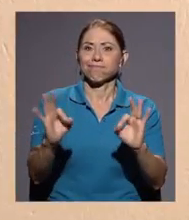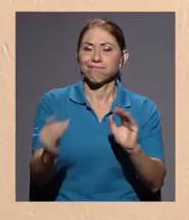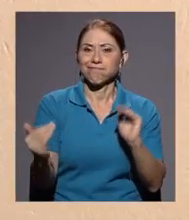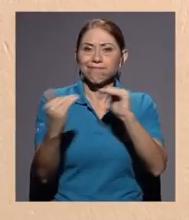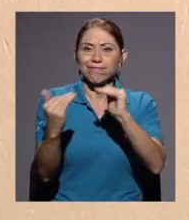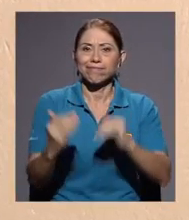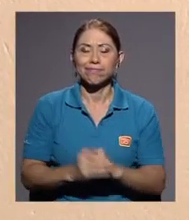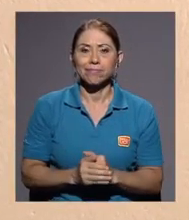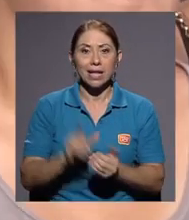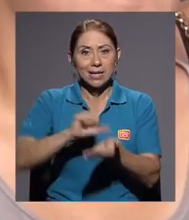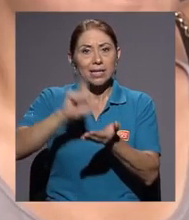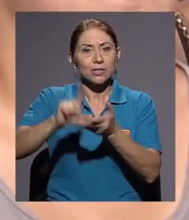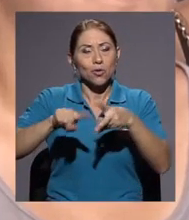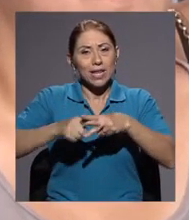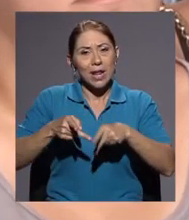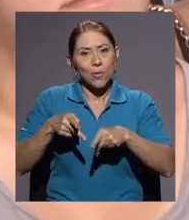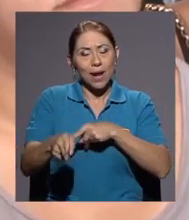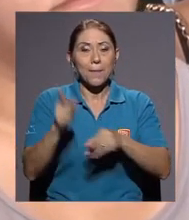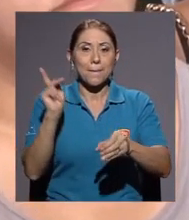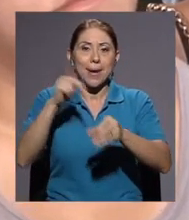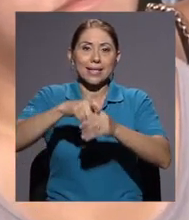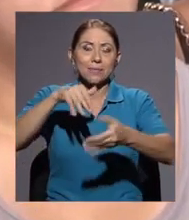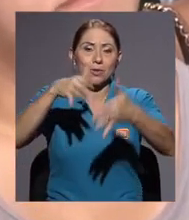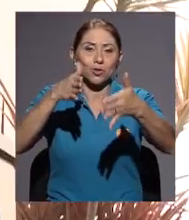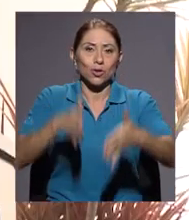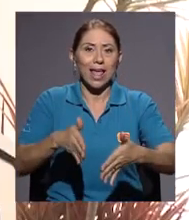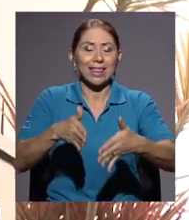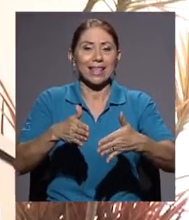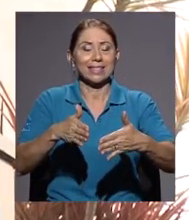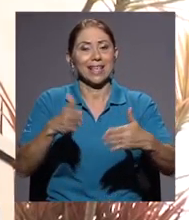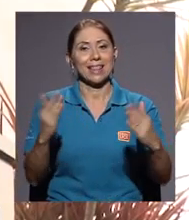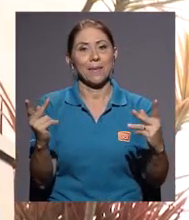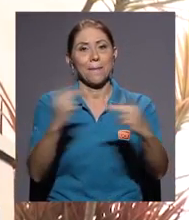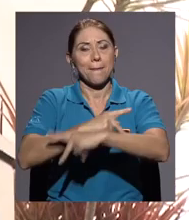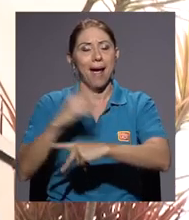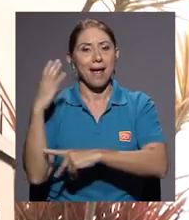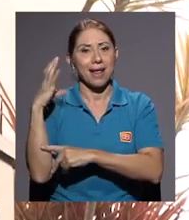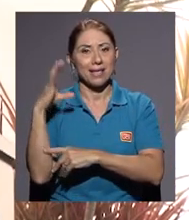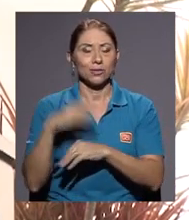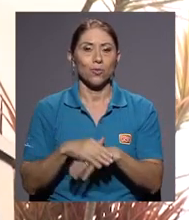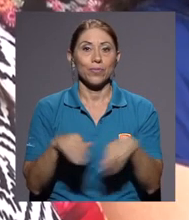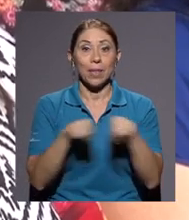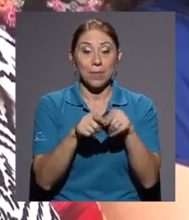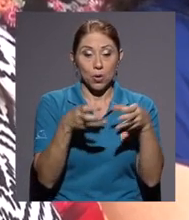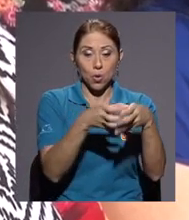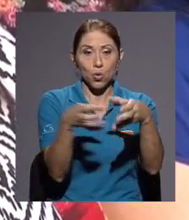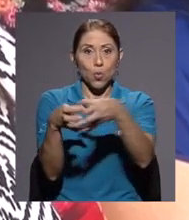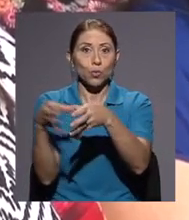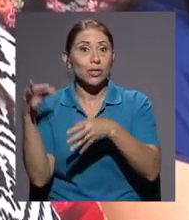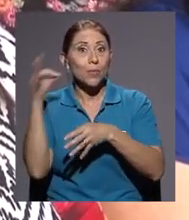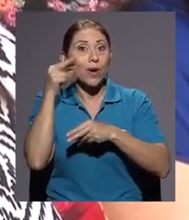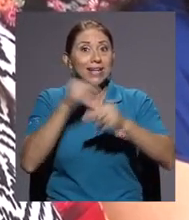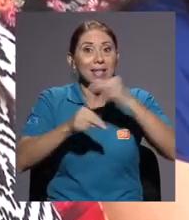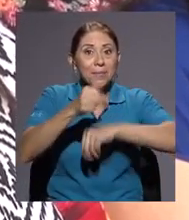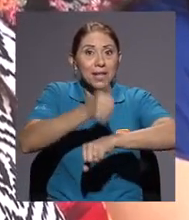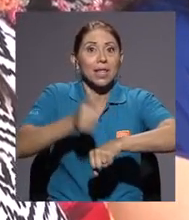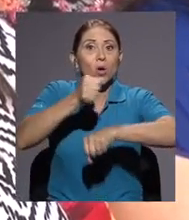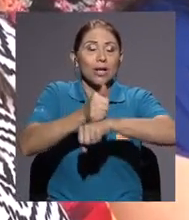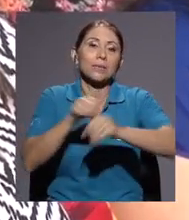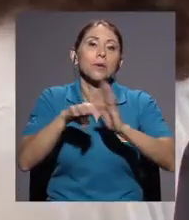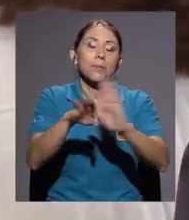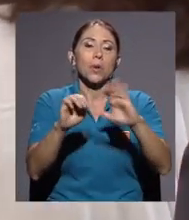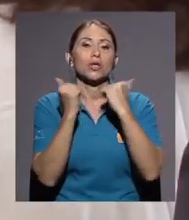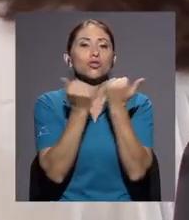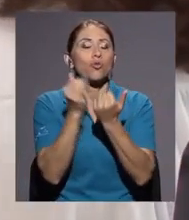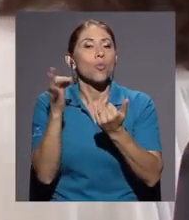la lección inaugural participaron los estudiantes del recinto de Paraíso, los colectivos de mujeres emprendedoras de la región como la Asociación de Mujeres